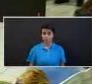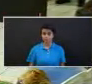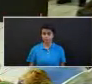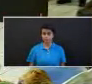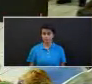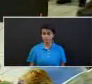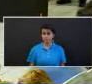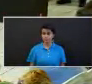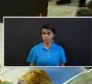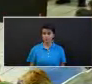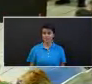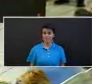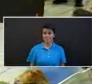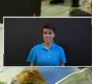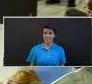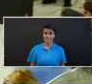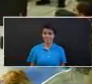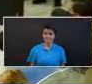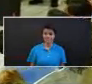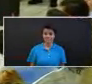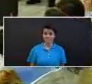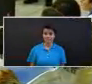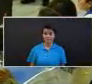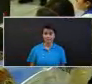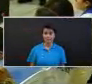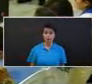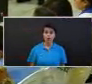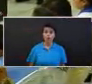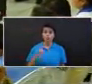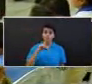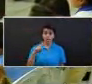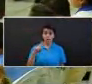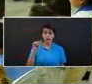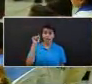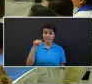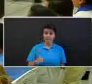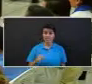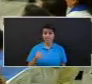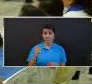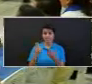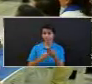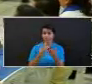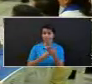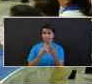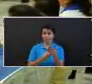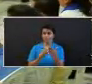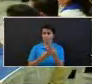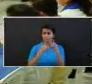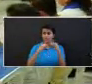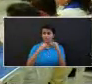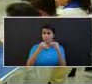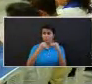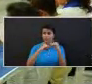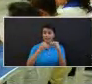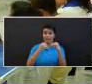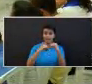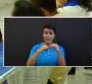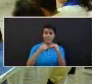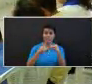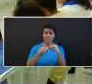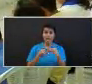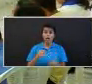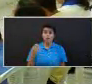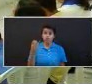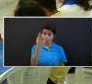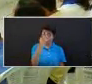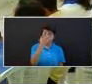dice, el mismo verso, pero otra versión dice: os digo que este publicano volvió a casa con sus pecados perdonados,